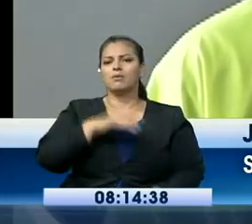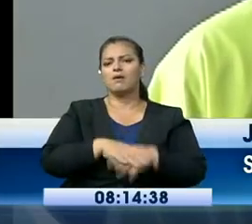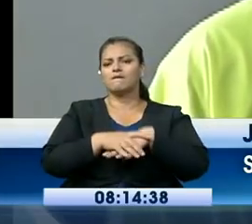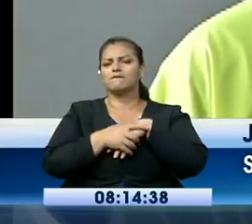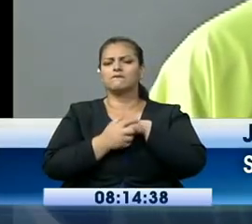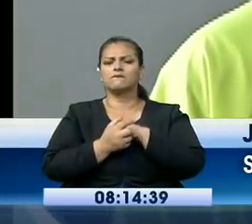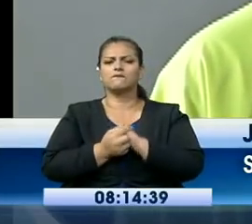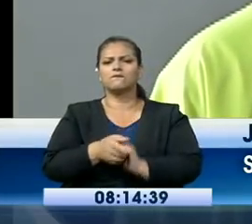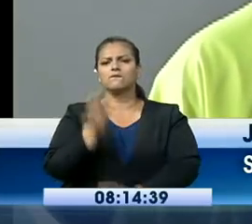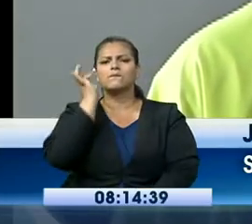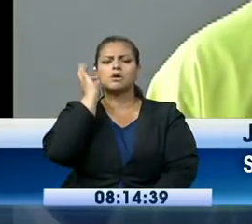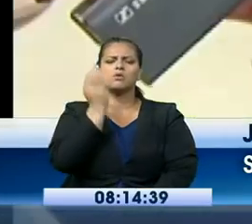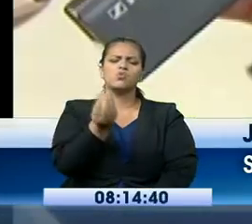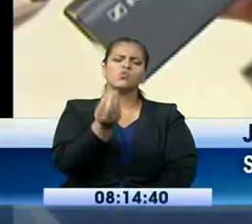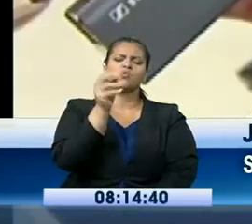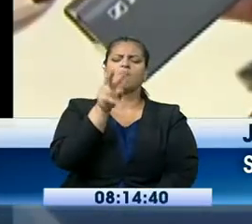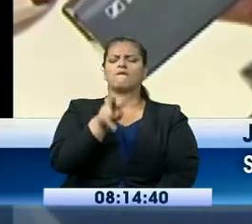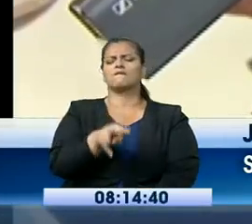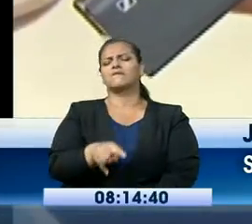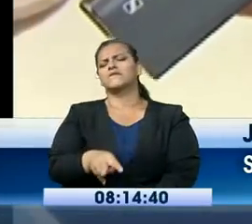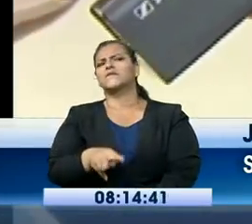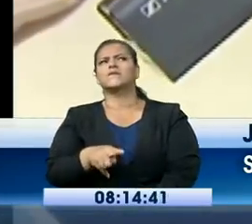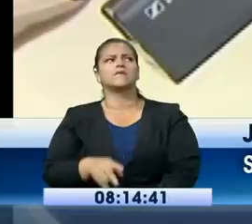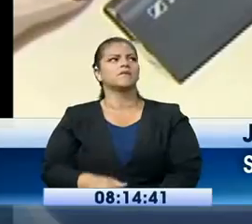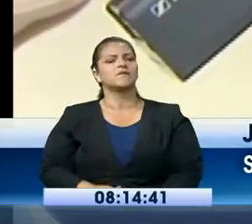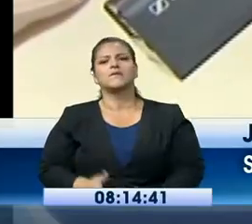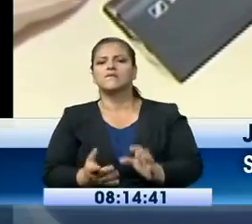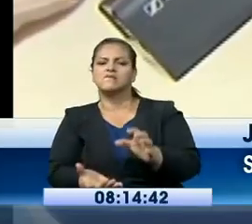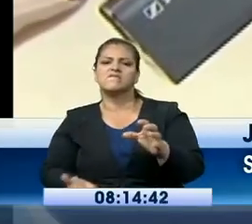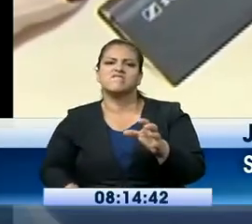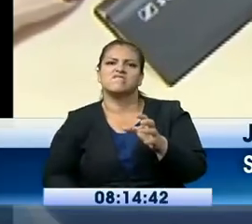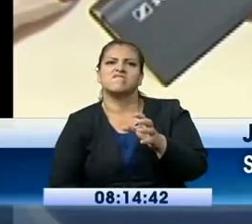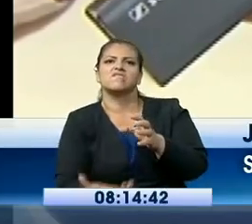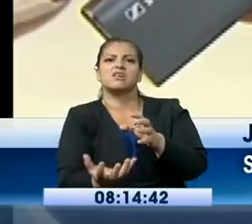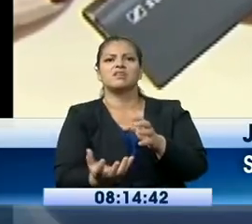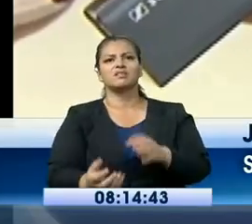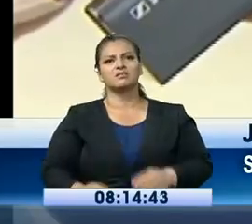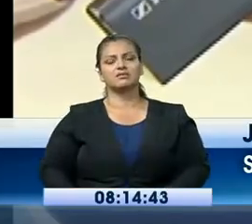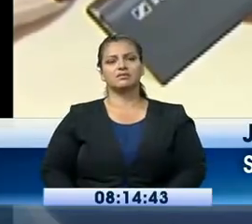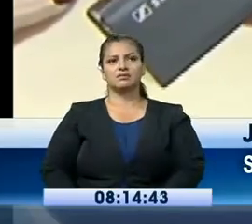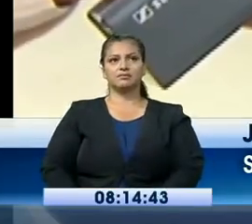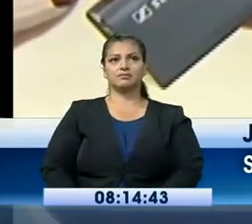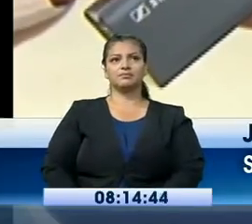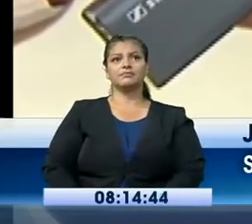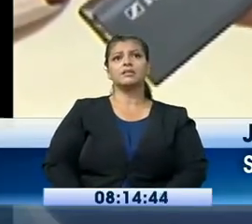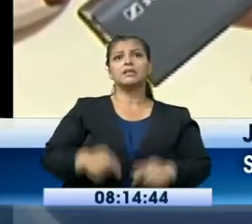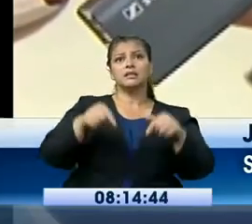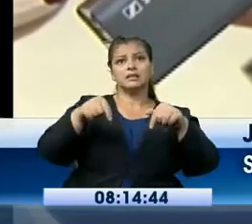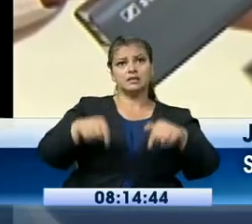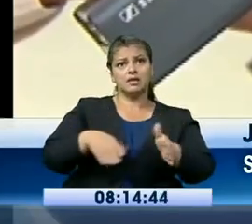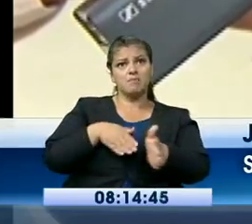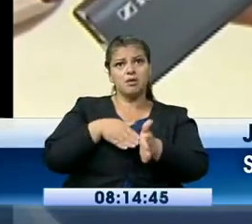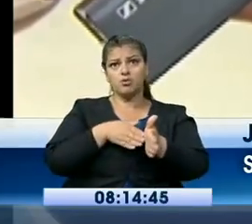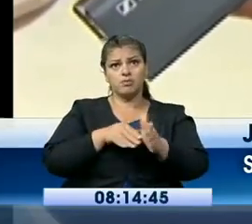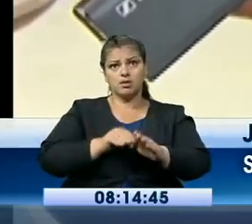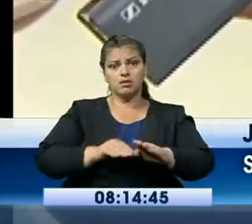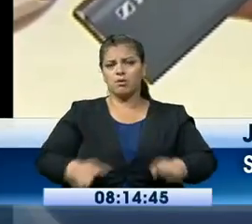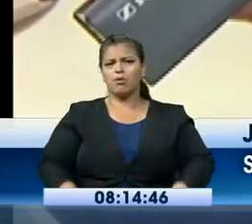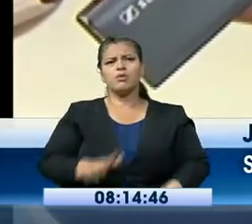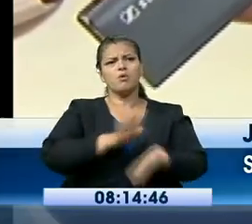no callen que pongan denuncia y no sólo en la metrovía porque como es de conocimiento público estamos viendo todo lo que está pasando con menores de edad